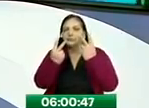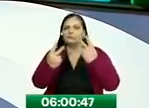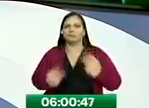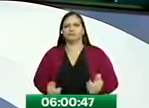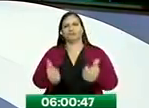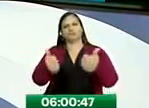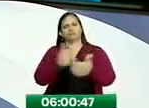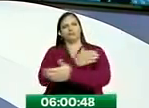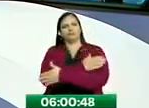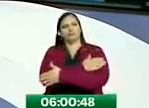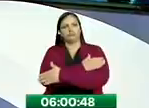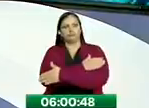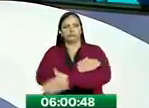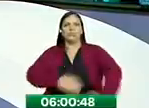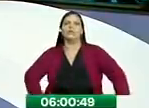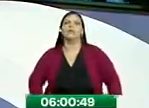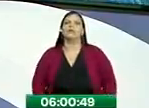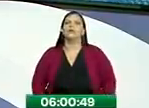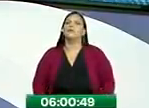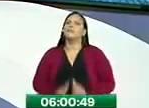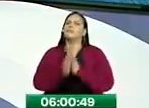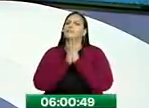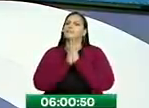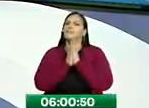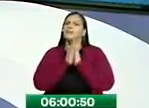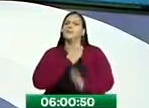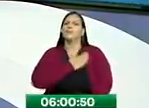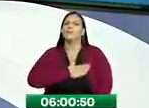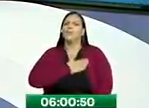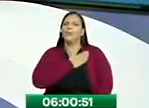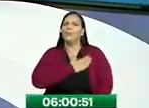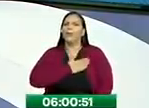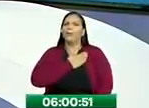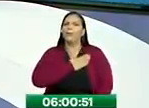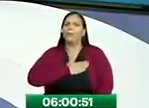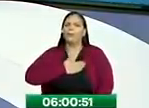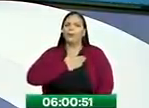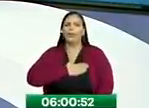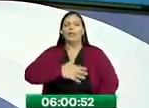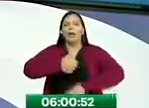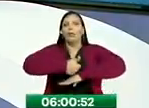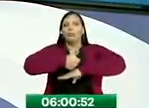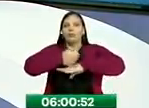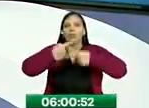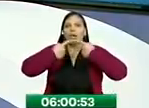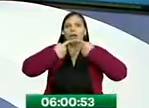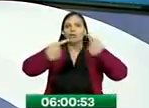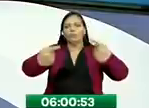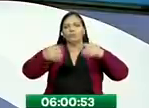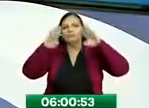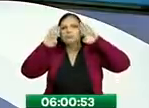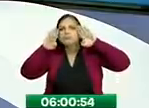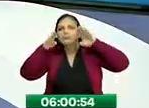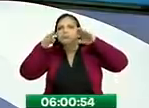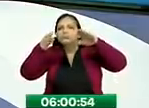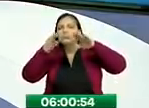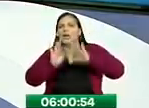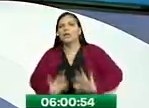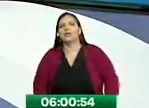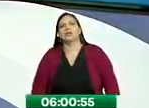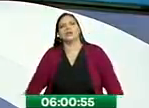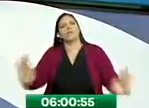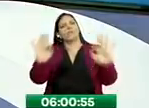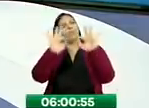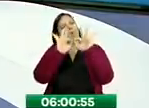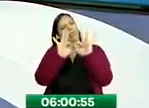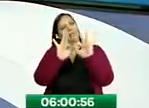que informarse por medios oficiales. Medios oficiales, porque después de muchos decretos que dan o algunas situaciones